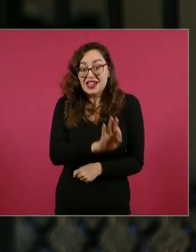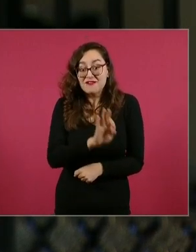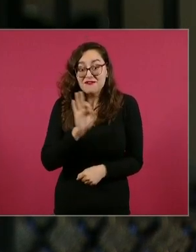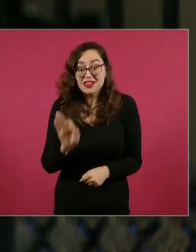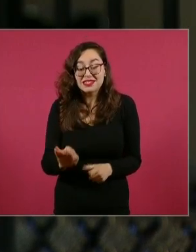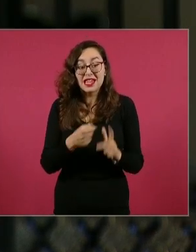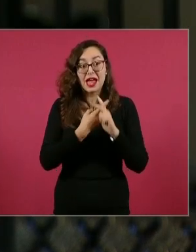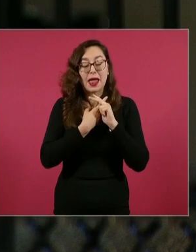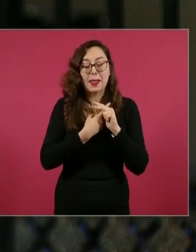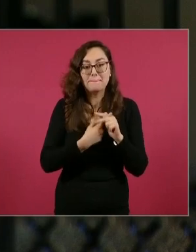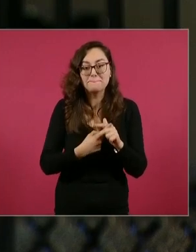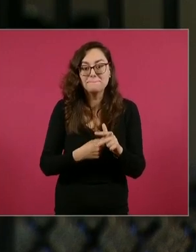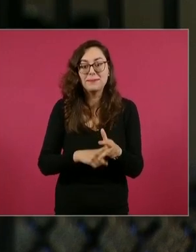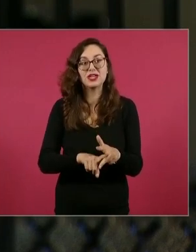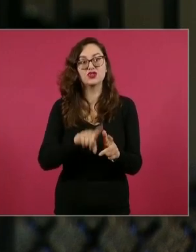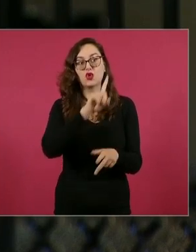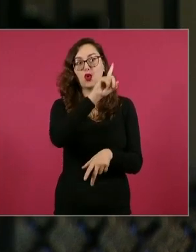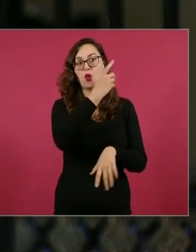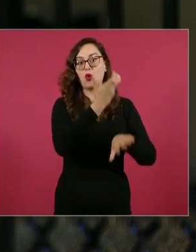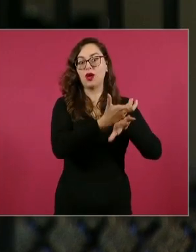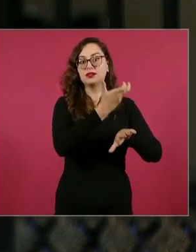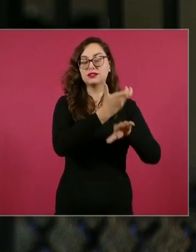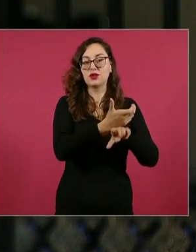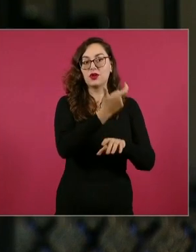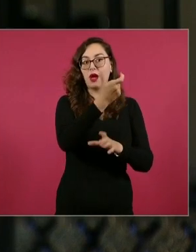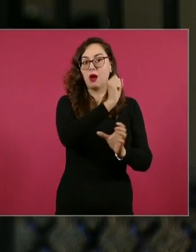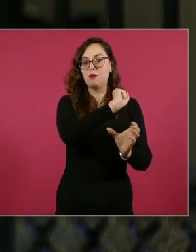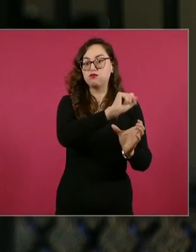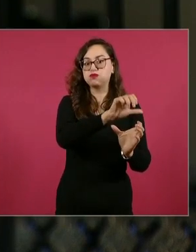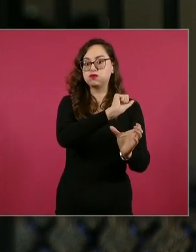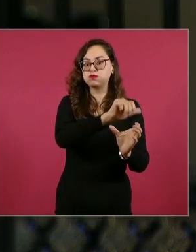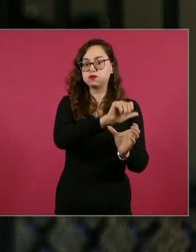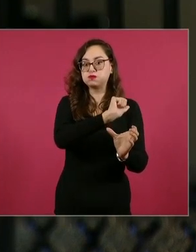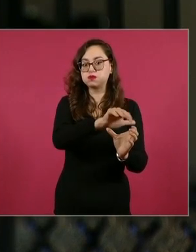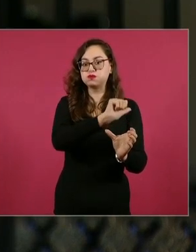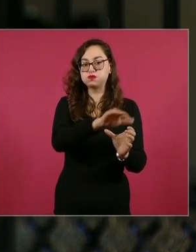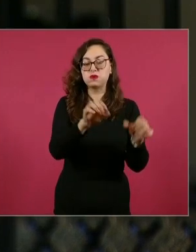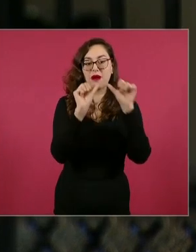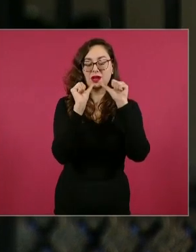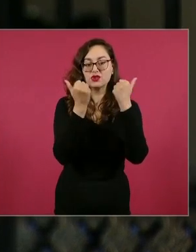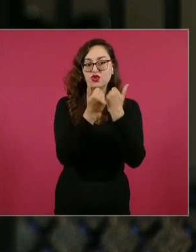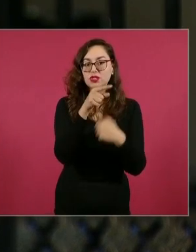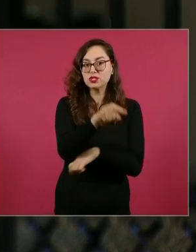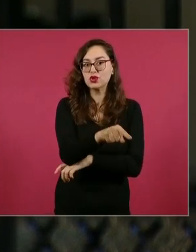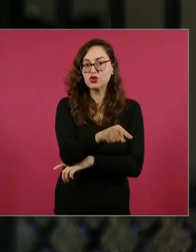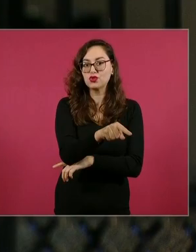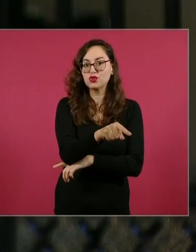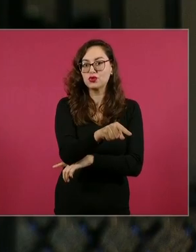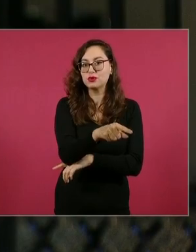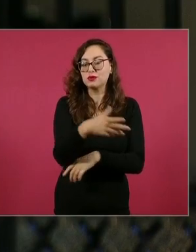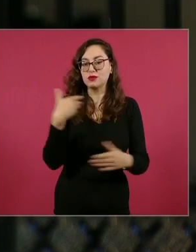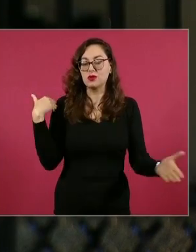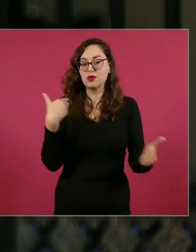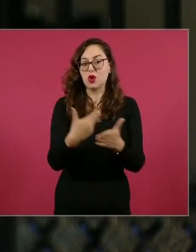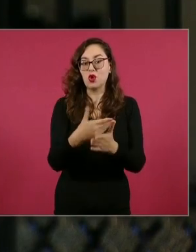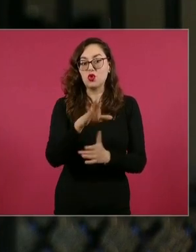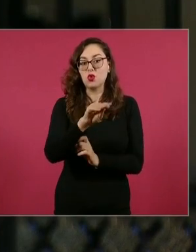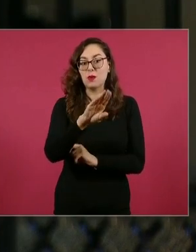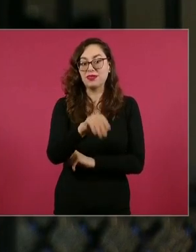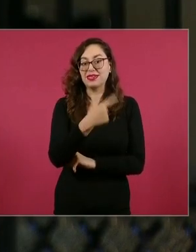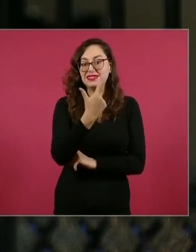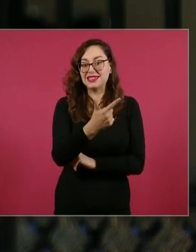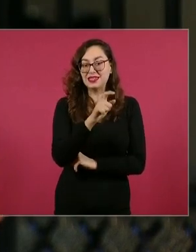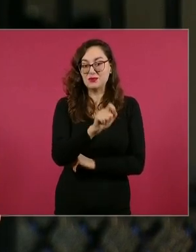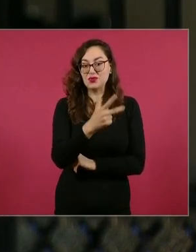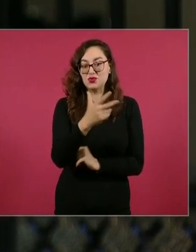la impunidad nos dicen que se han donado 96.7 millones de pesos en lo que va de su gobierno no sé si se